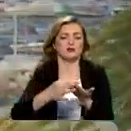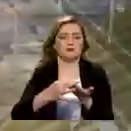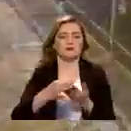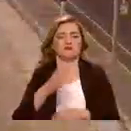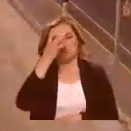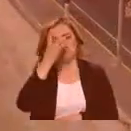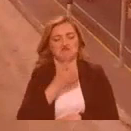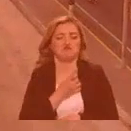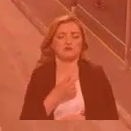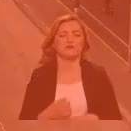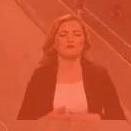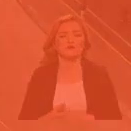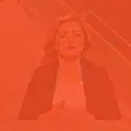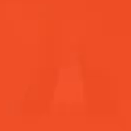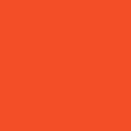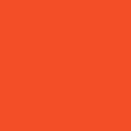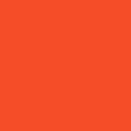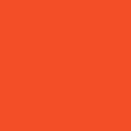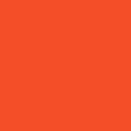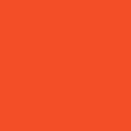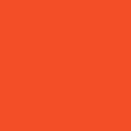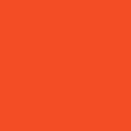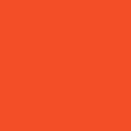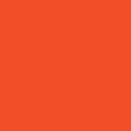joana ramos 24 horas